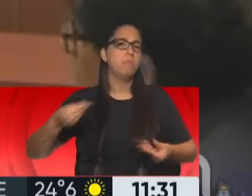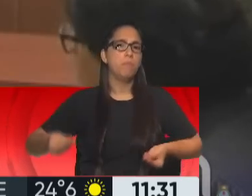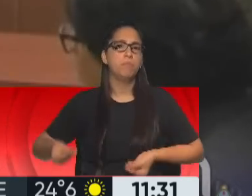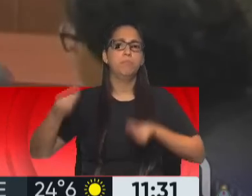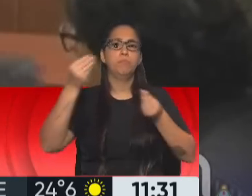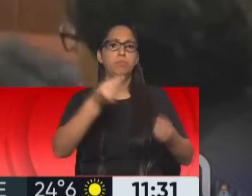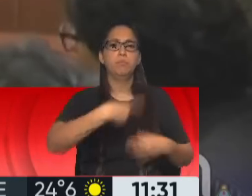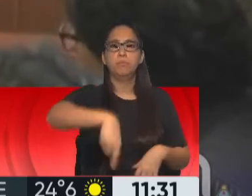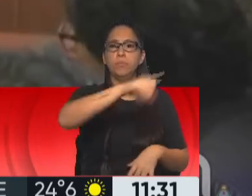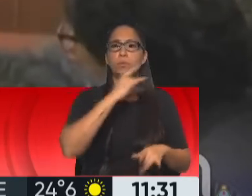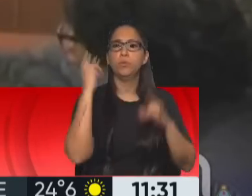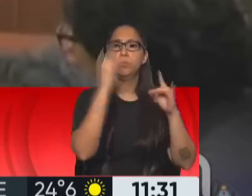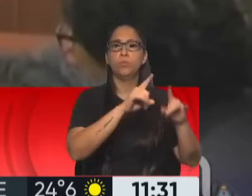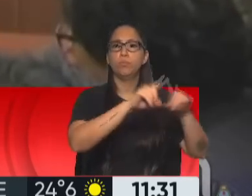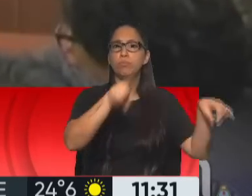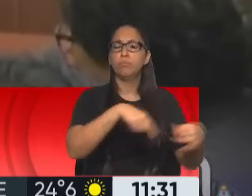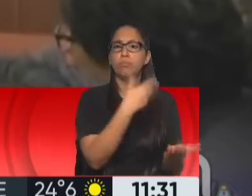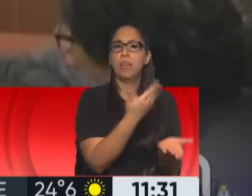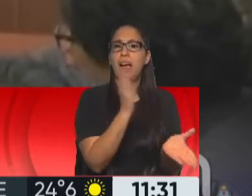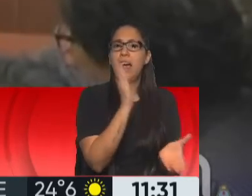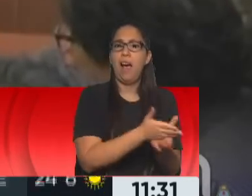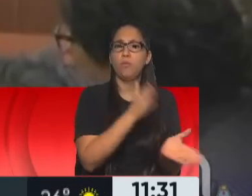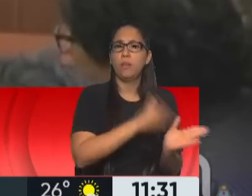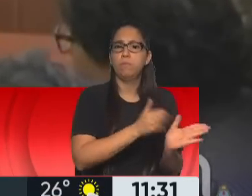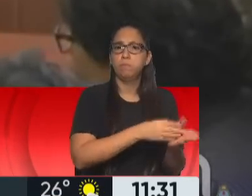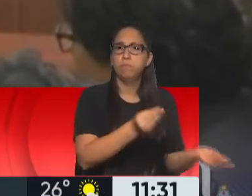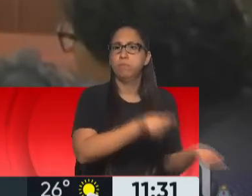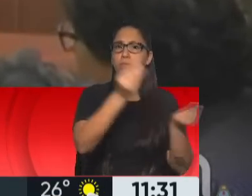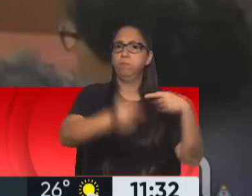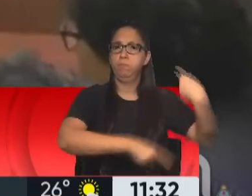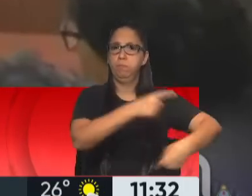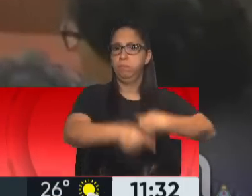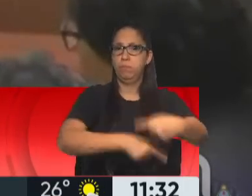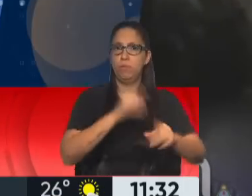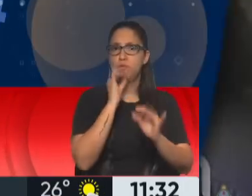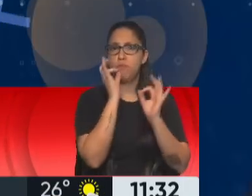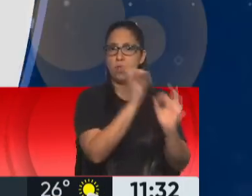de las partes las constancias de la causa para que procedan conforme lo entiendan pertinente.